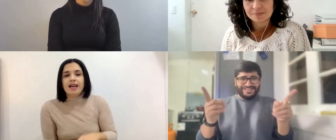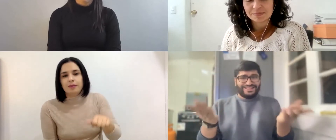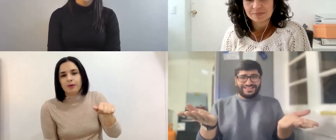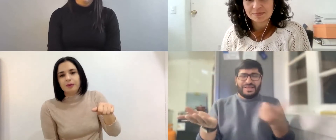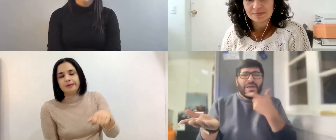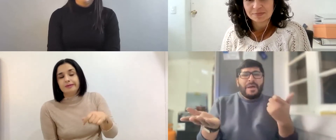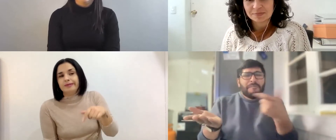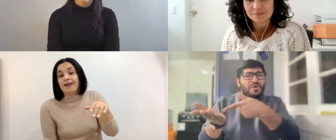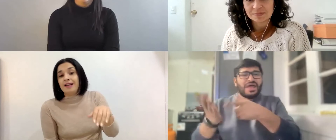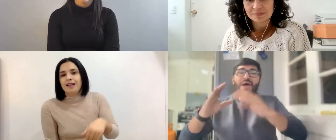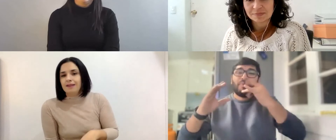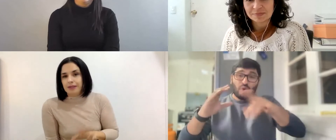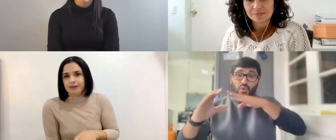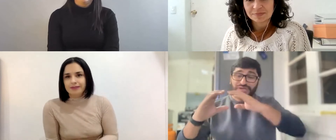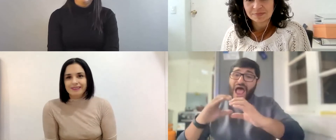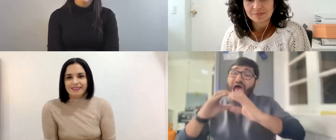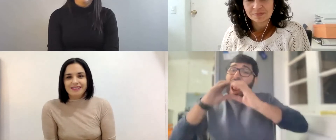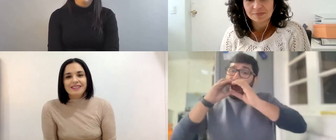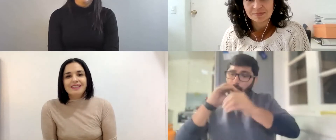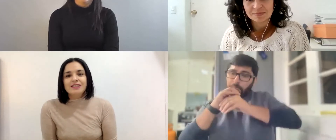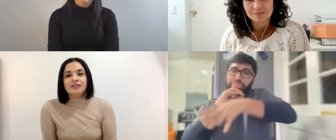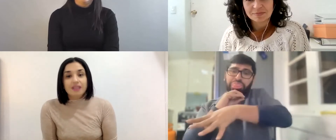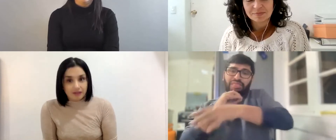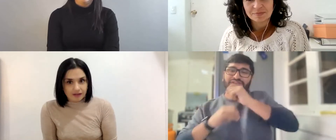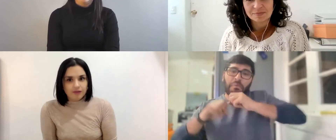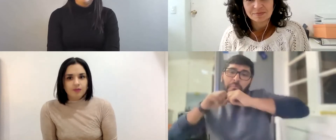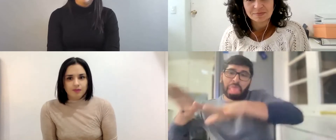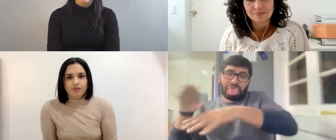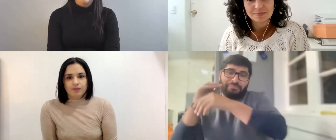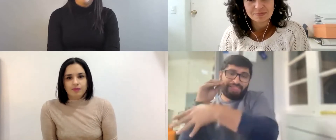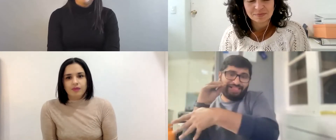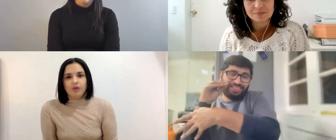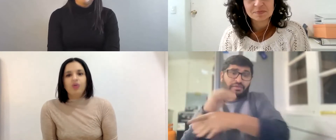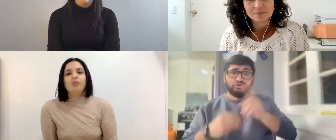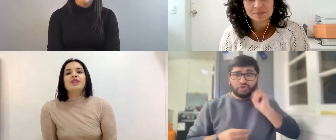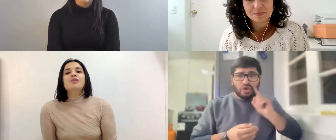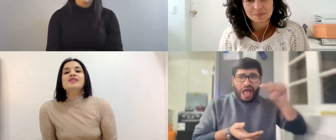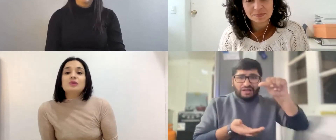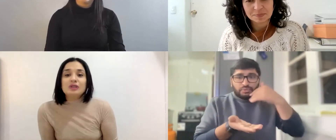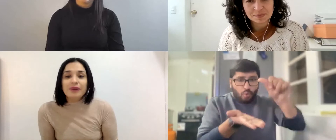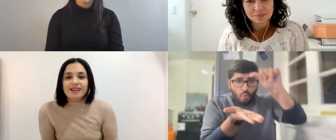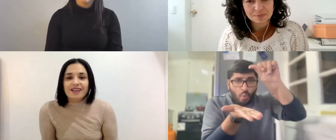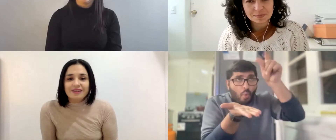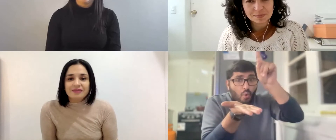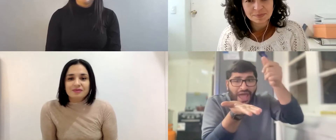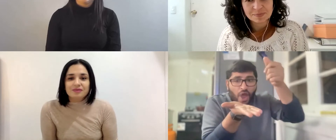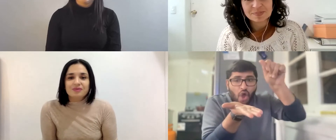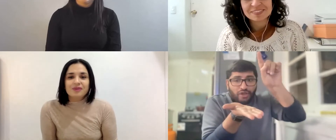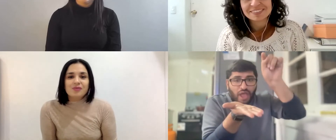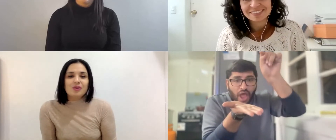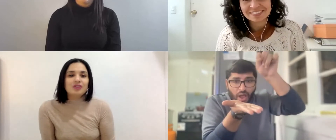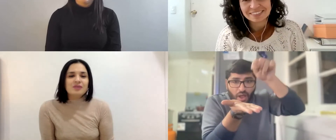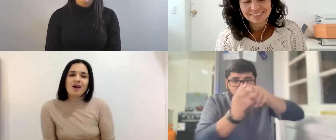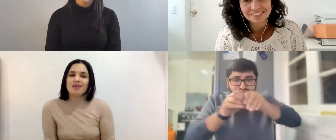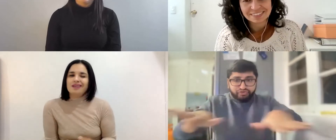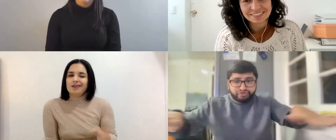le creáis, pues como, habla, pero, ¿sí? Entonces, o por ejemplo, el sanguchito de palta,